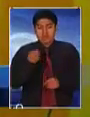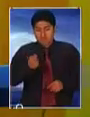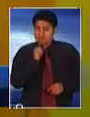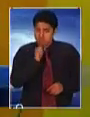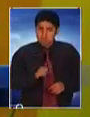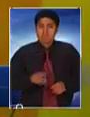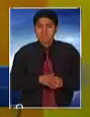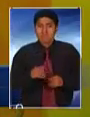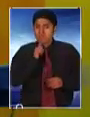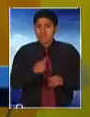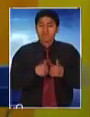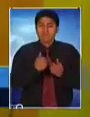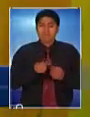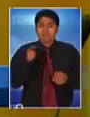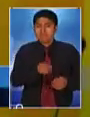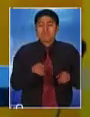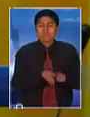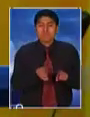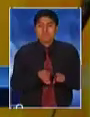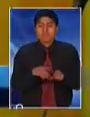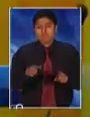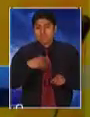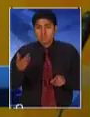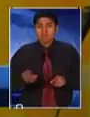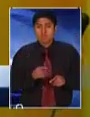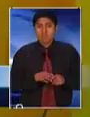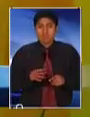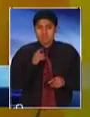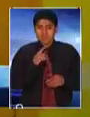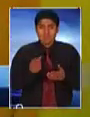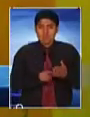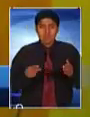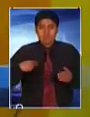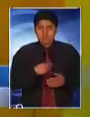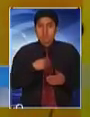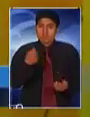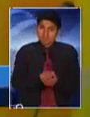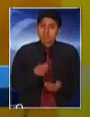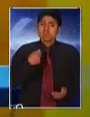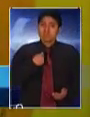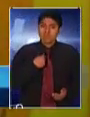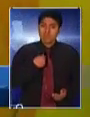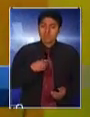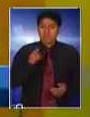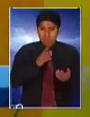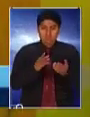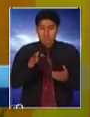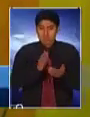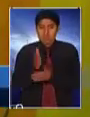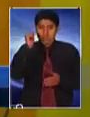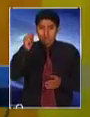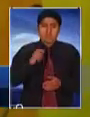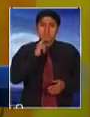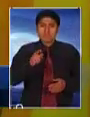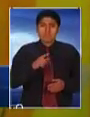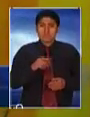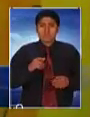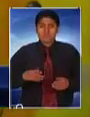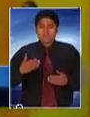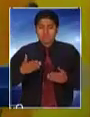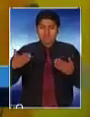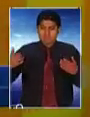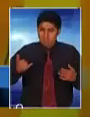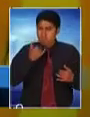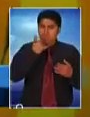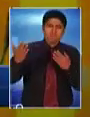pensiones, así como la gente en otros lugares, que se nos pague los derechos que nos han